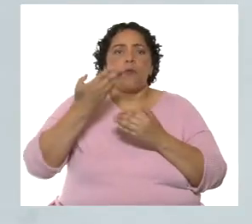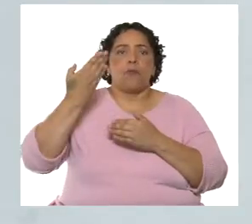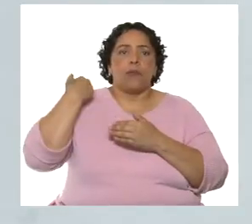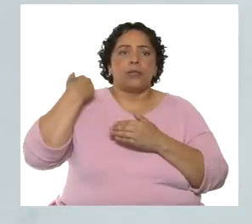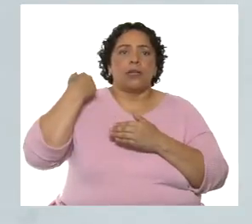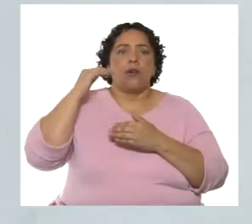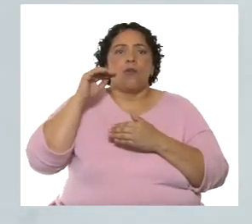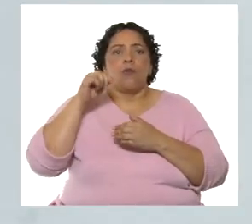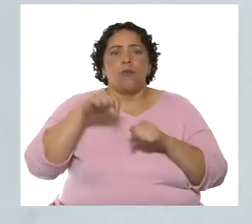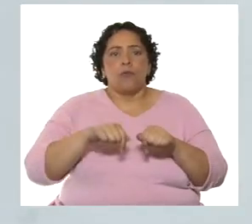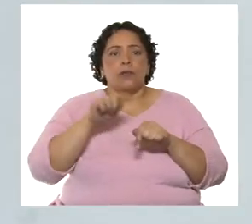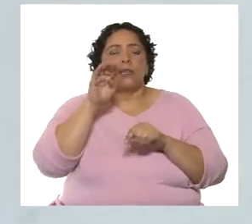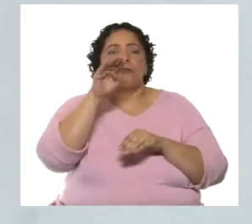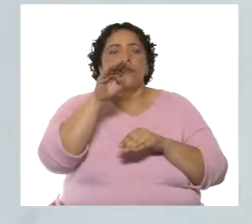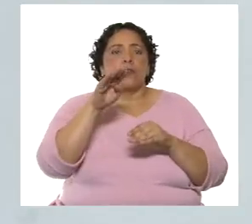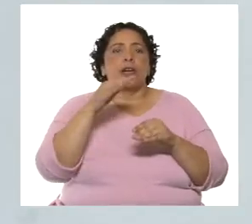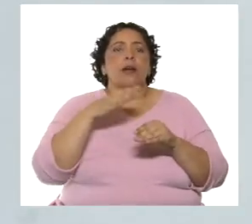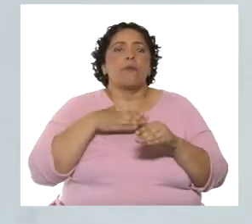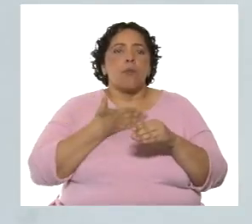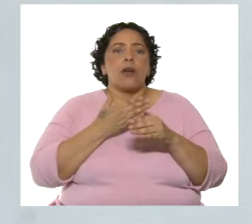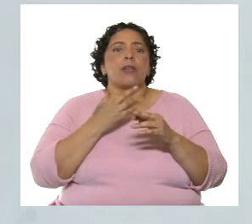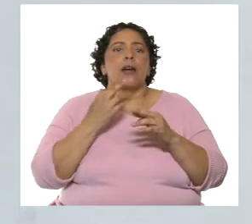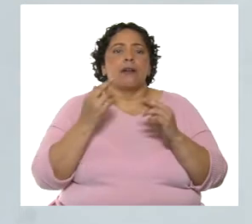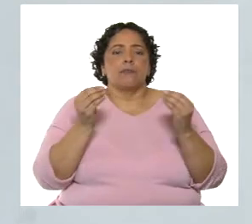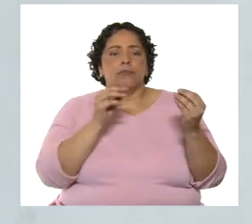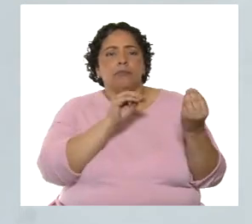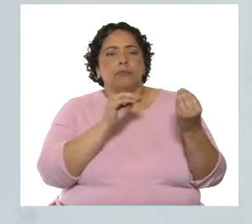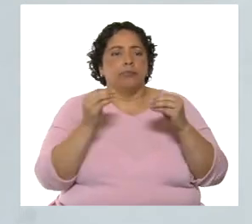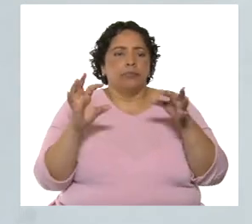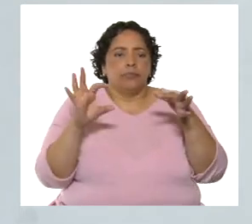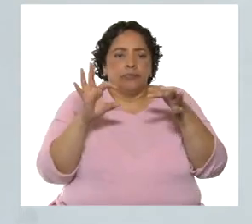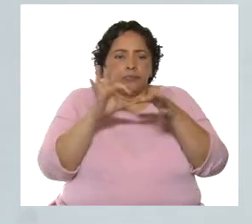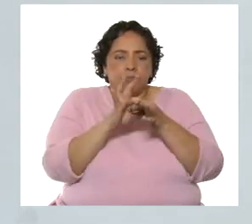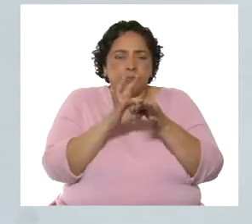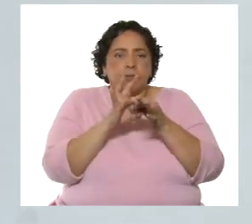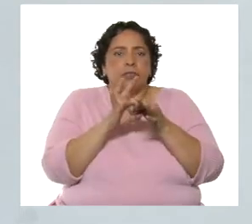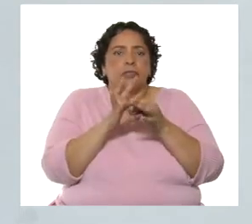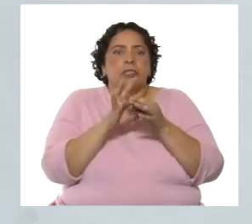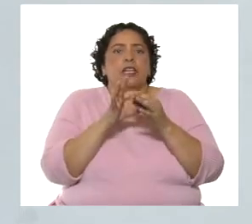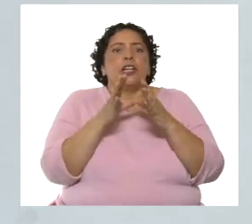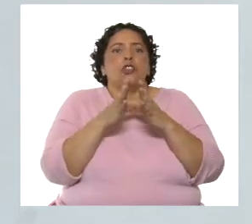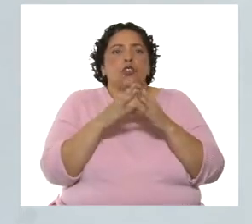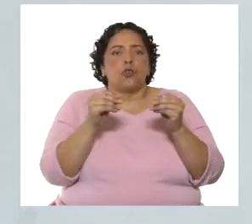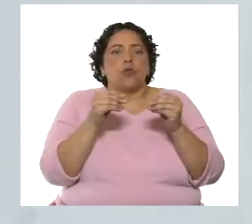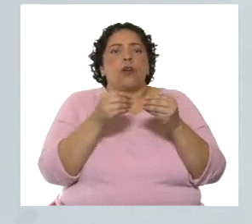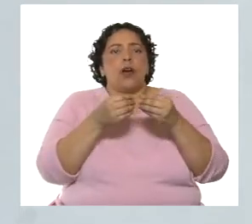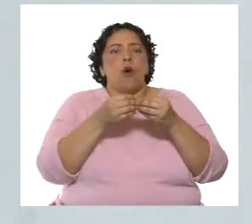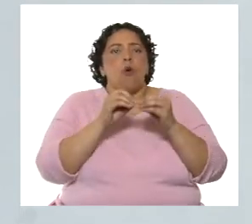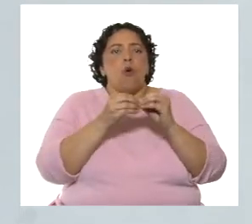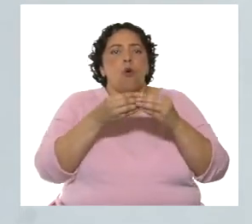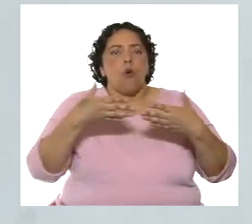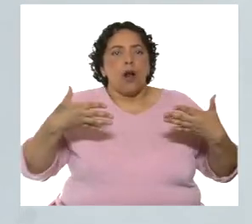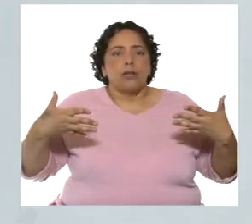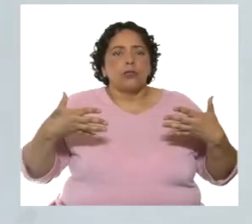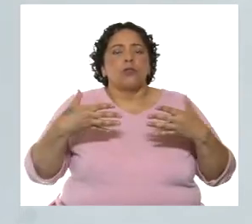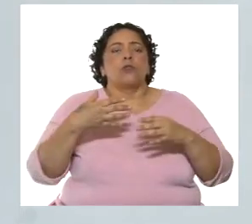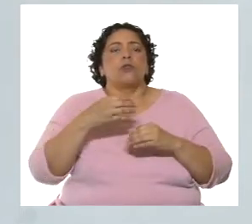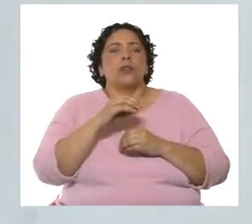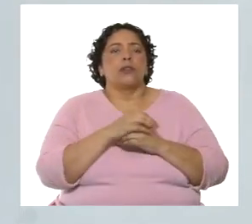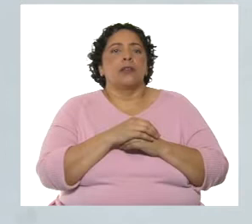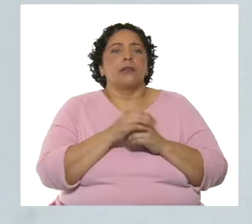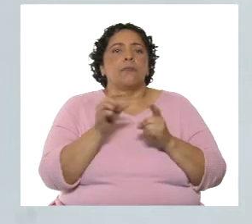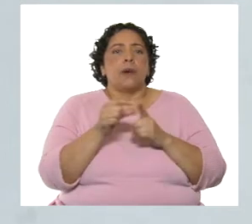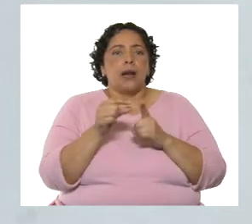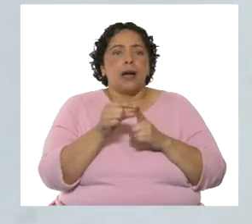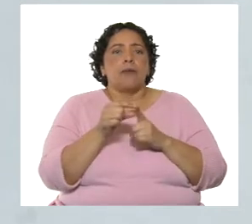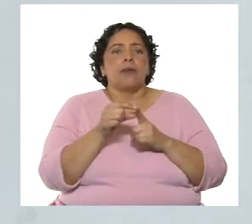para que tengan una concordancia, una relación entre sí en todas las frases y las palabras de la